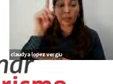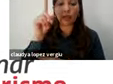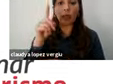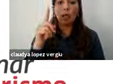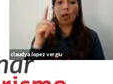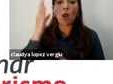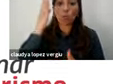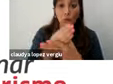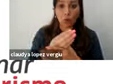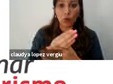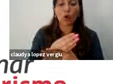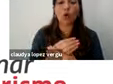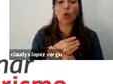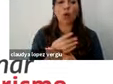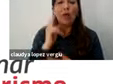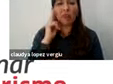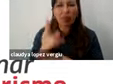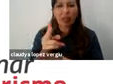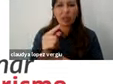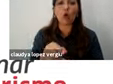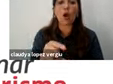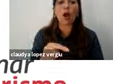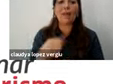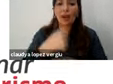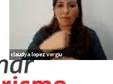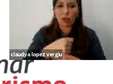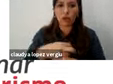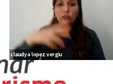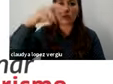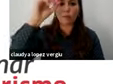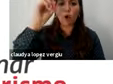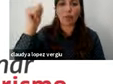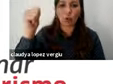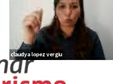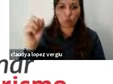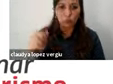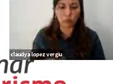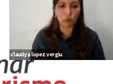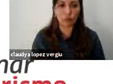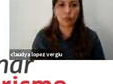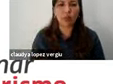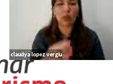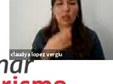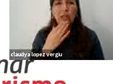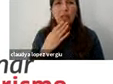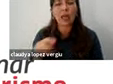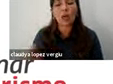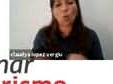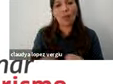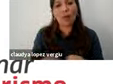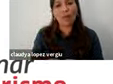Y en ese módulo reactivamos el grupo de trabajo para la igualdad de género